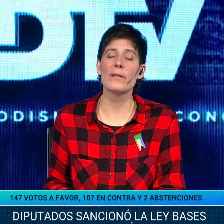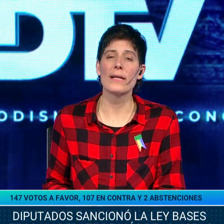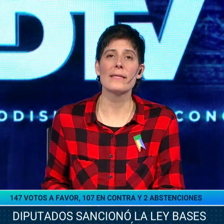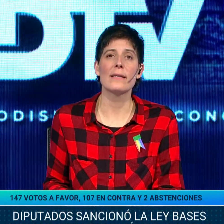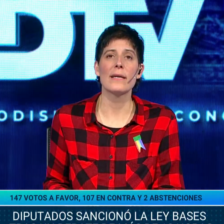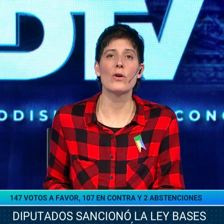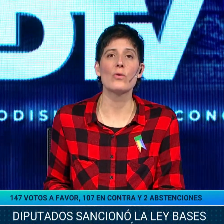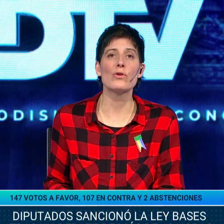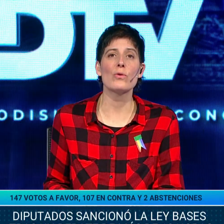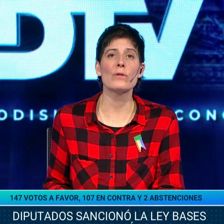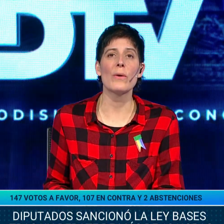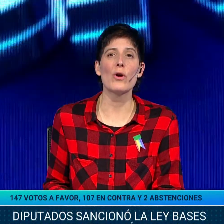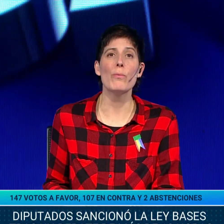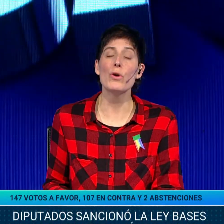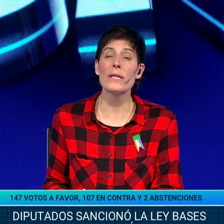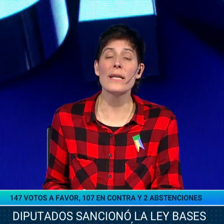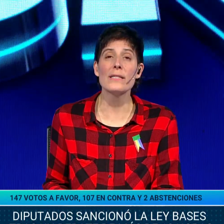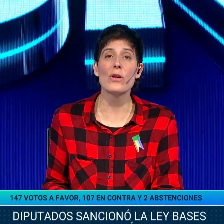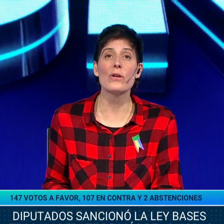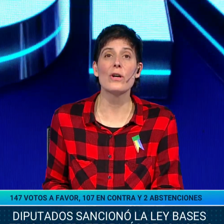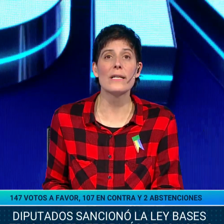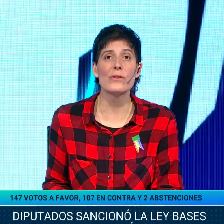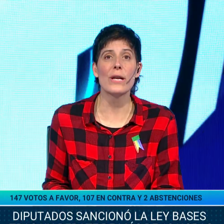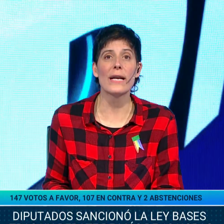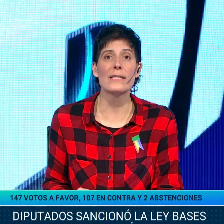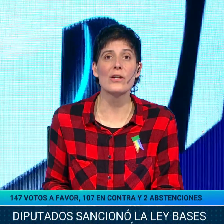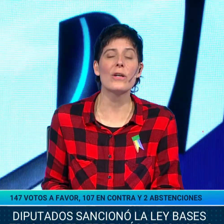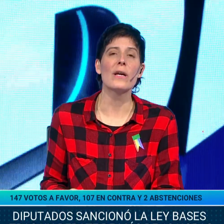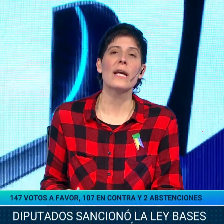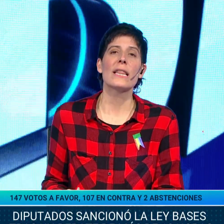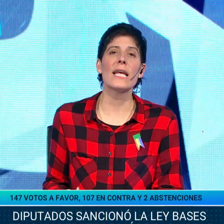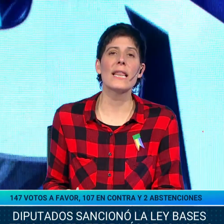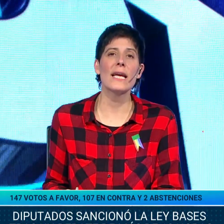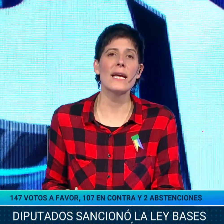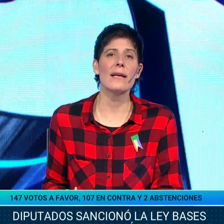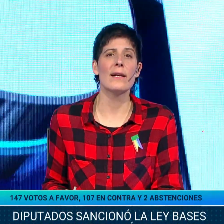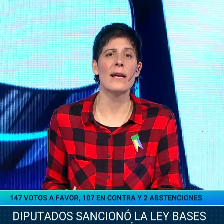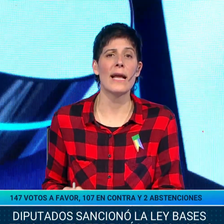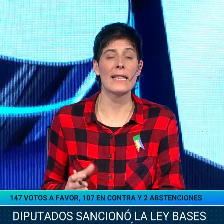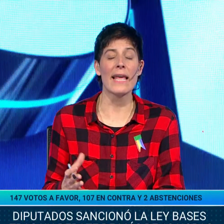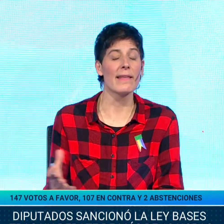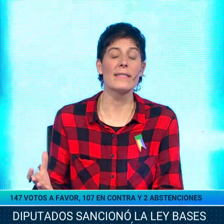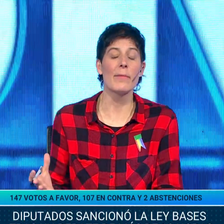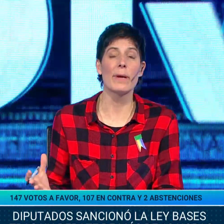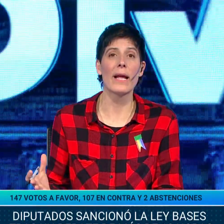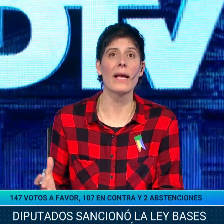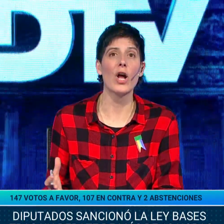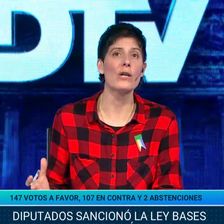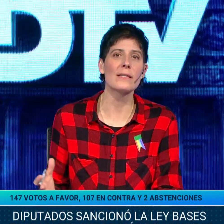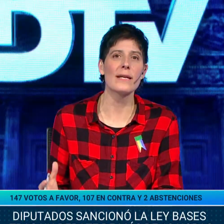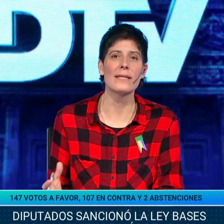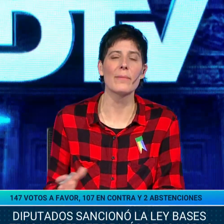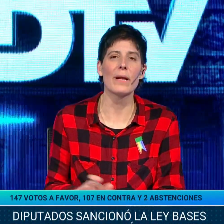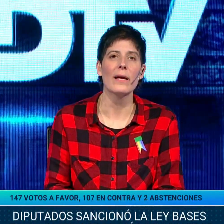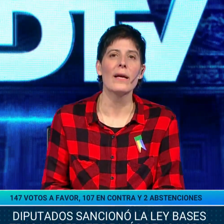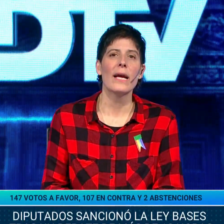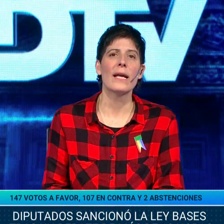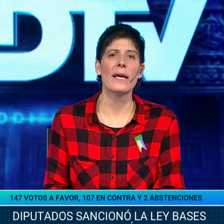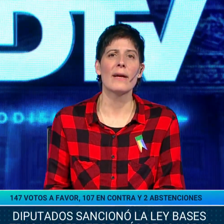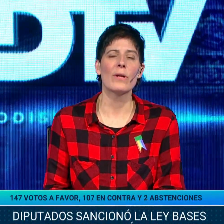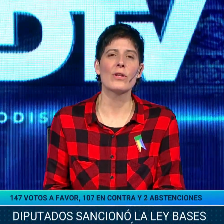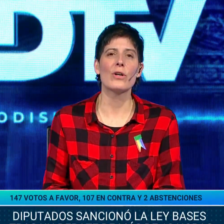pero lo importante, se concluyó con un trabajo muy intenso del Congreso de la Nación desde el 10 de diciembre, el 11 de